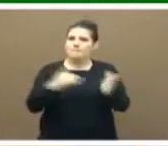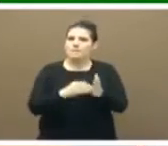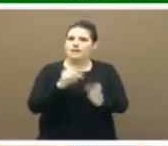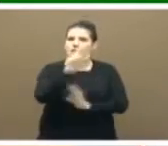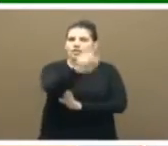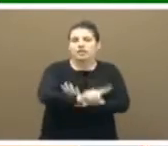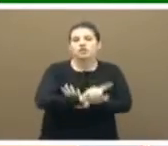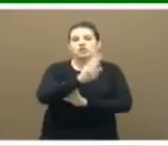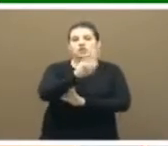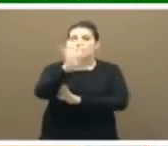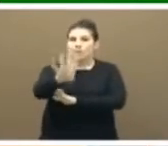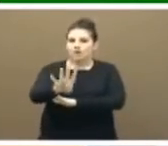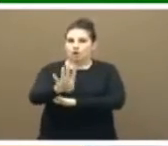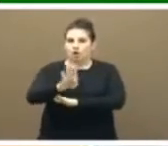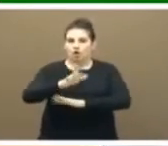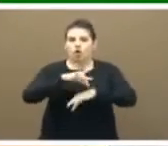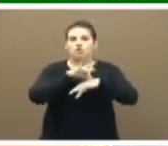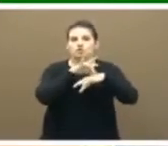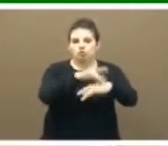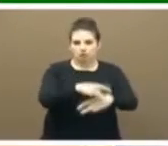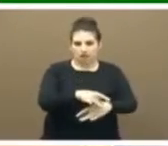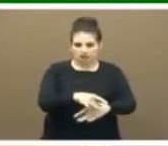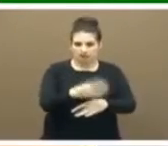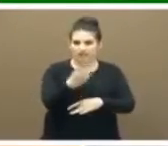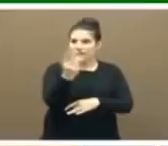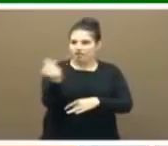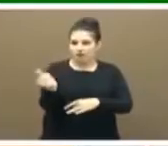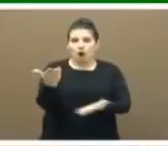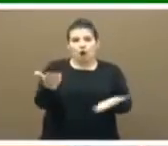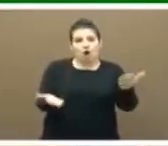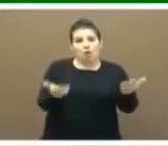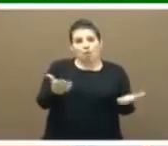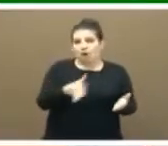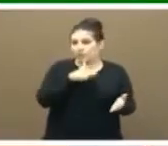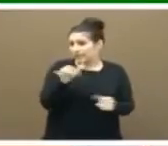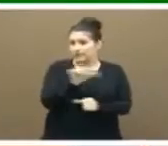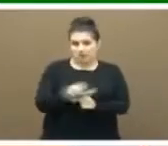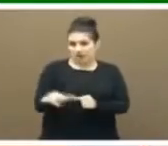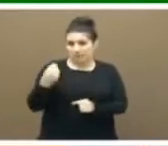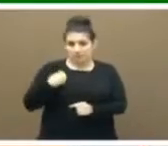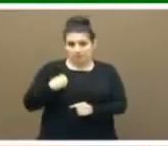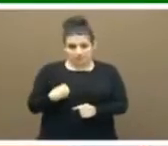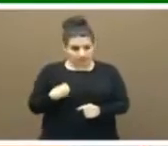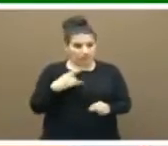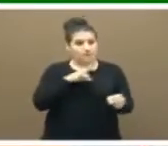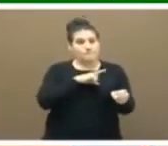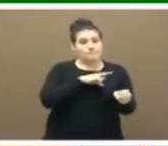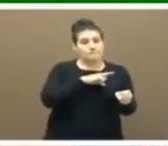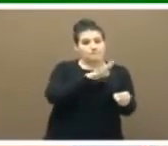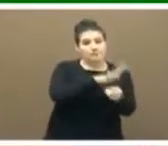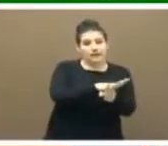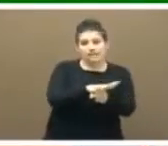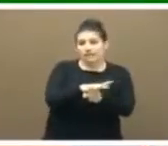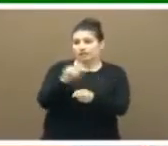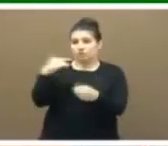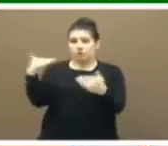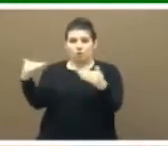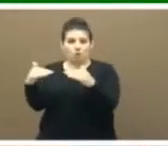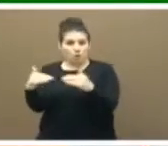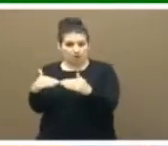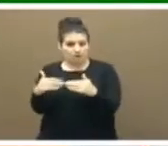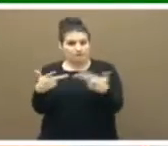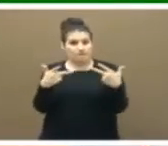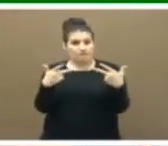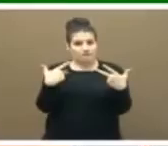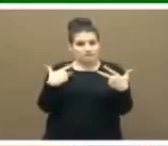1.134 consultas durante los 3 días. Comparo con el 2011 porque hay que comparar una semana igual, cuando el martes y el jueves son los días festivos, y hay solo 3 días hábiles en la